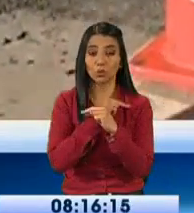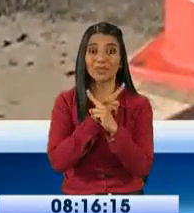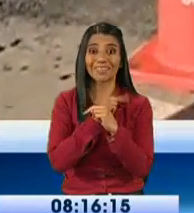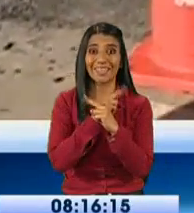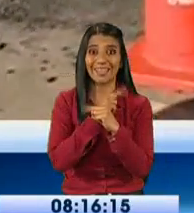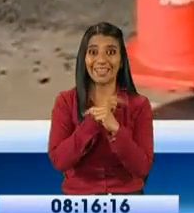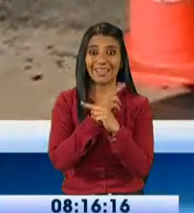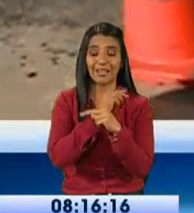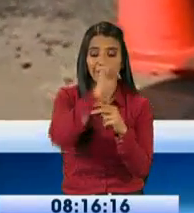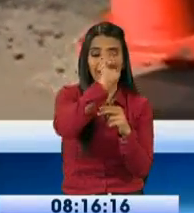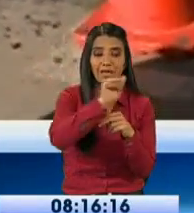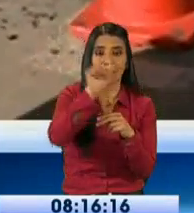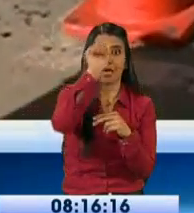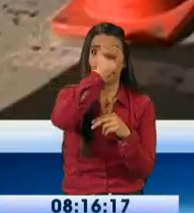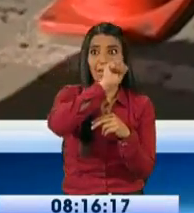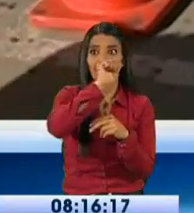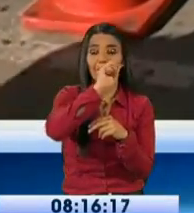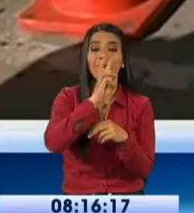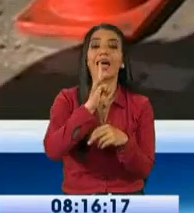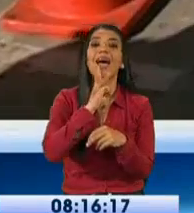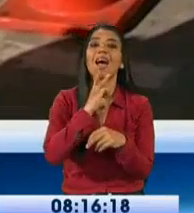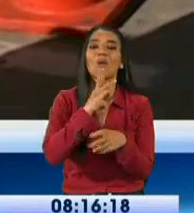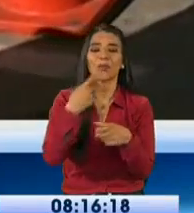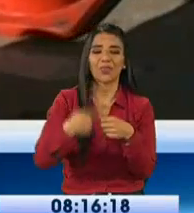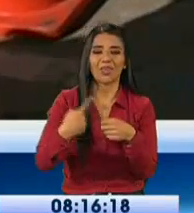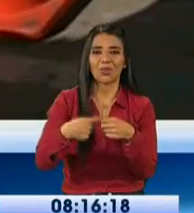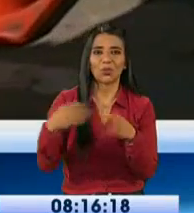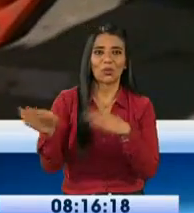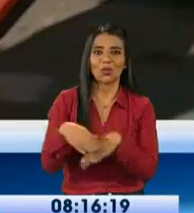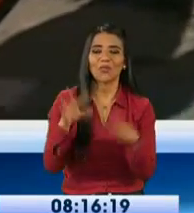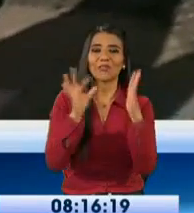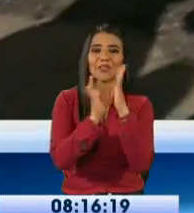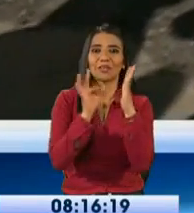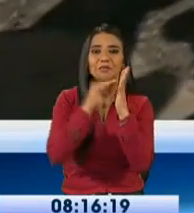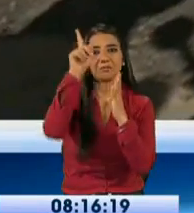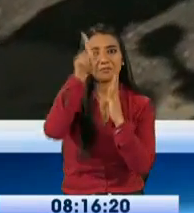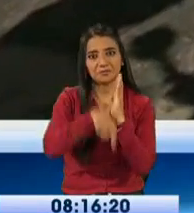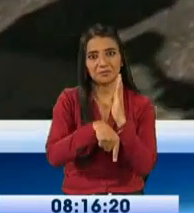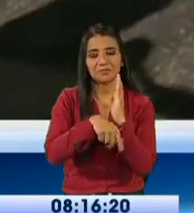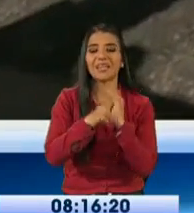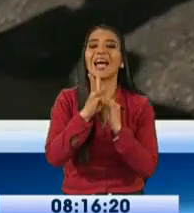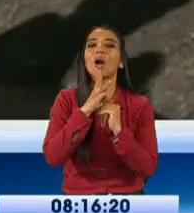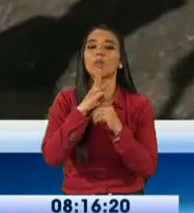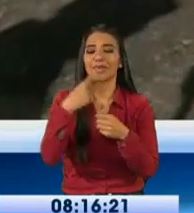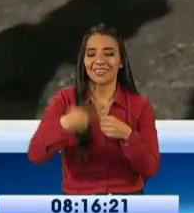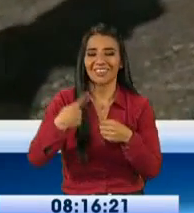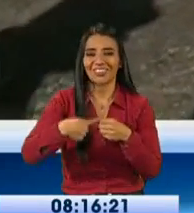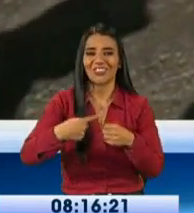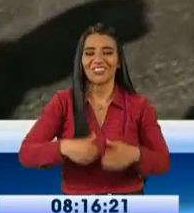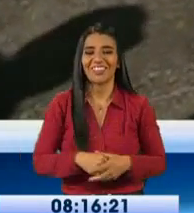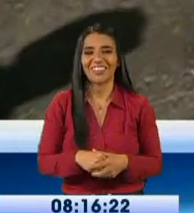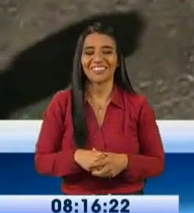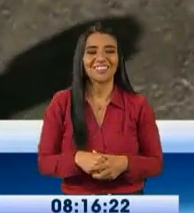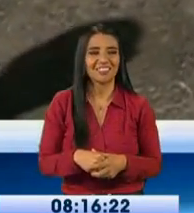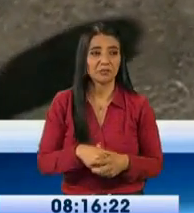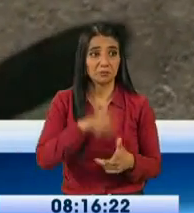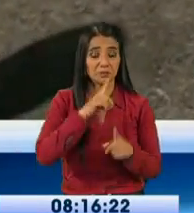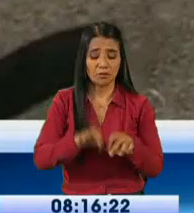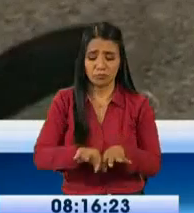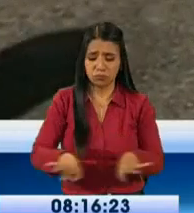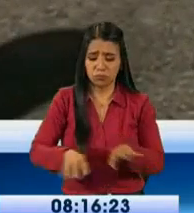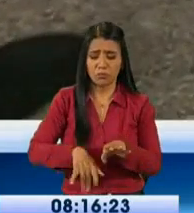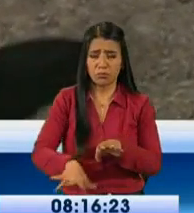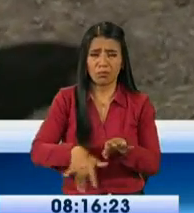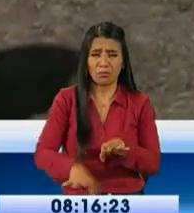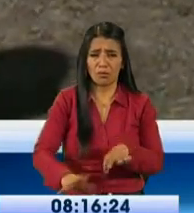Twitter es arroba Agua de Quito, y el Facebook es arroba de Agua de Quito. Precisamente la fuga de agua había dañado la calzada,